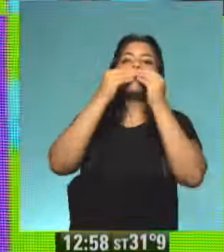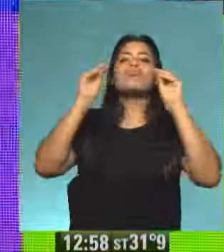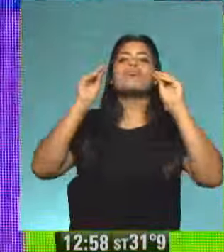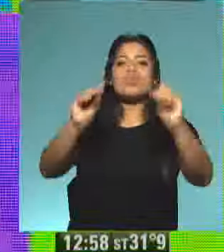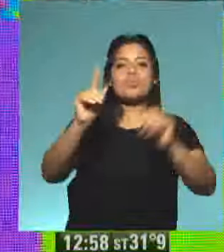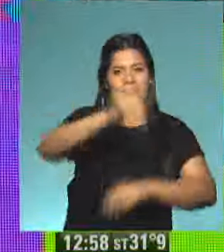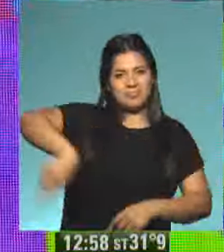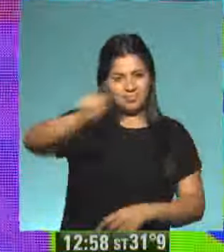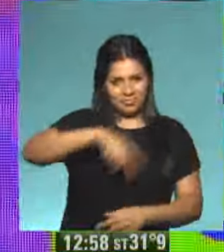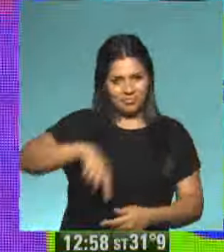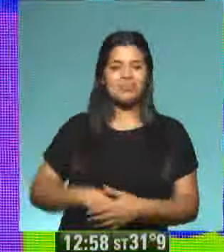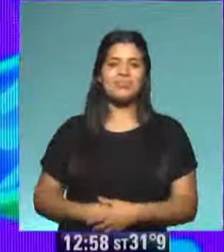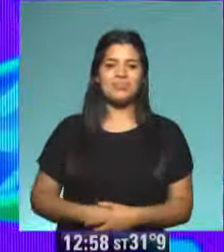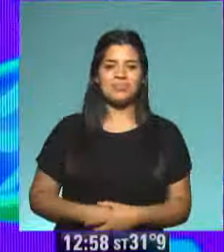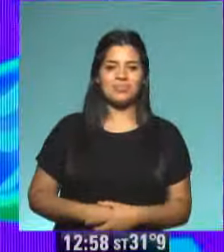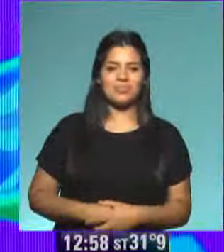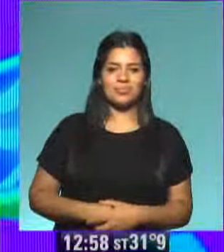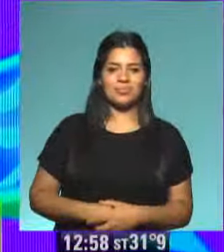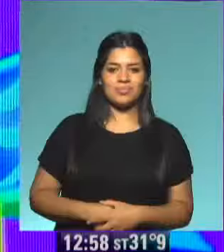ya está dado para, sí, ustedes, Mile.